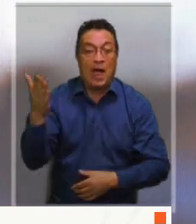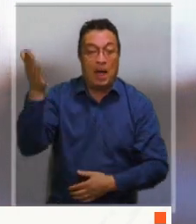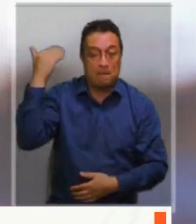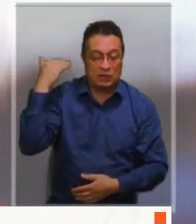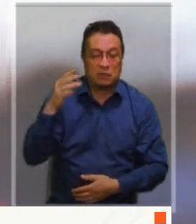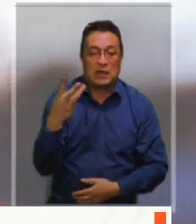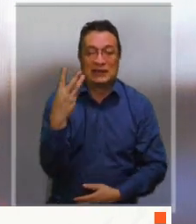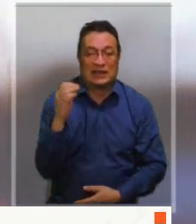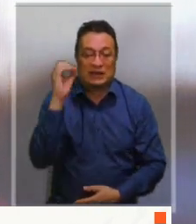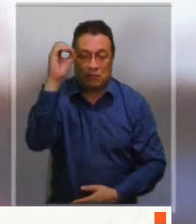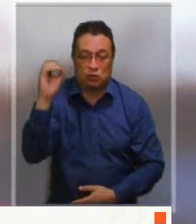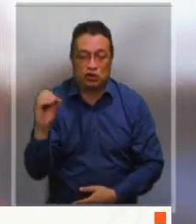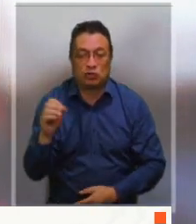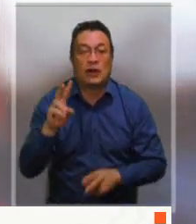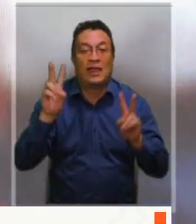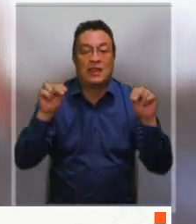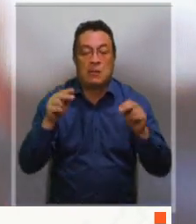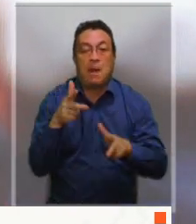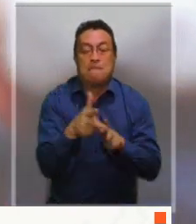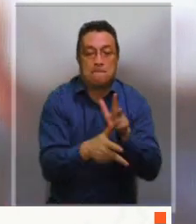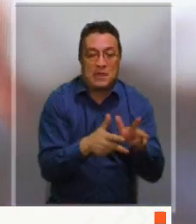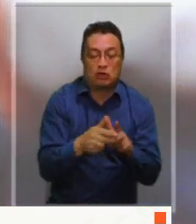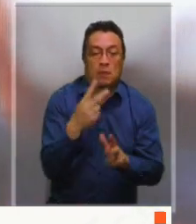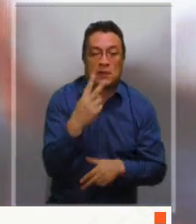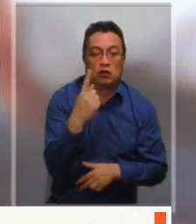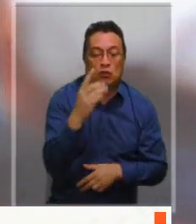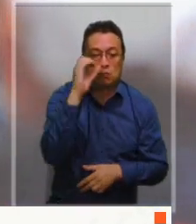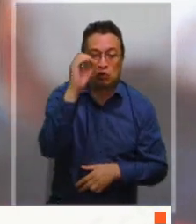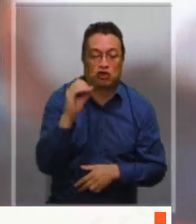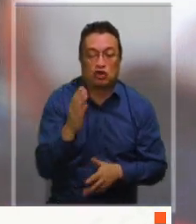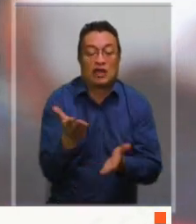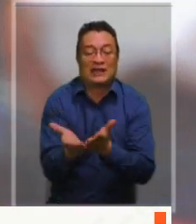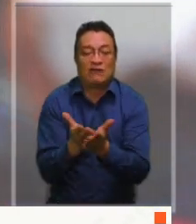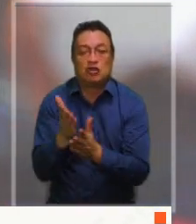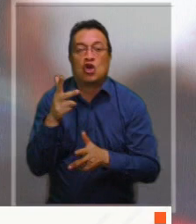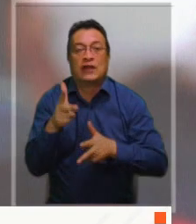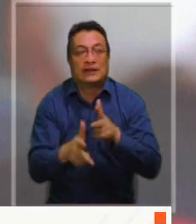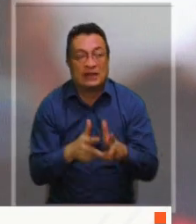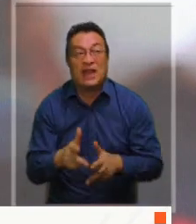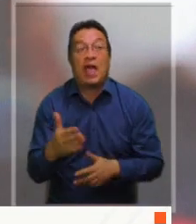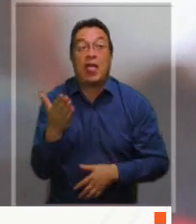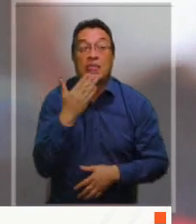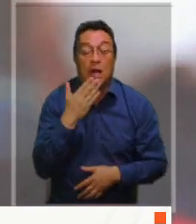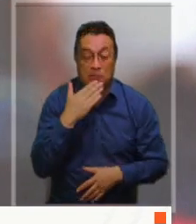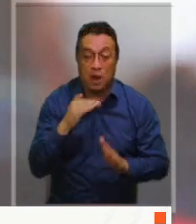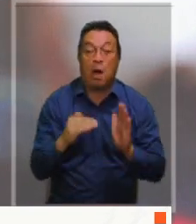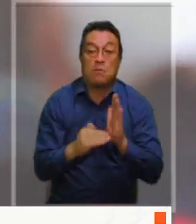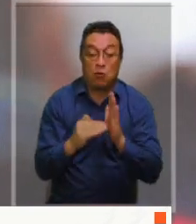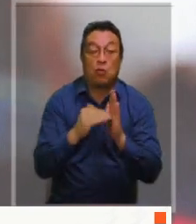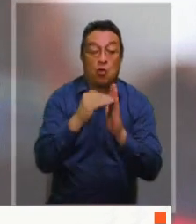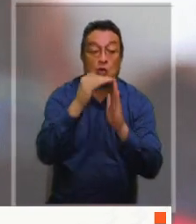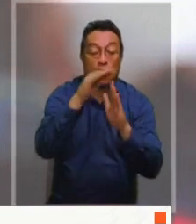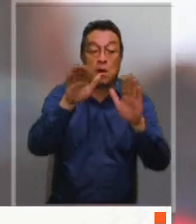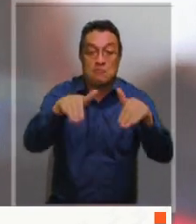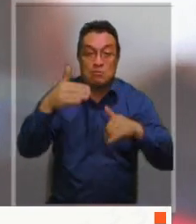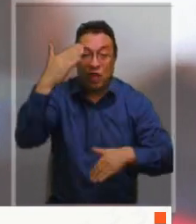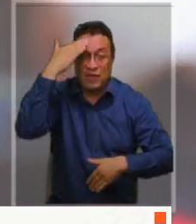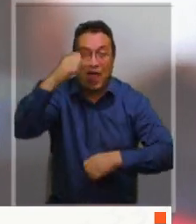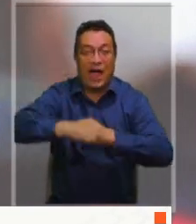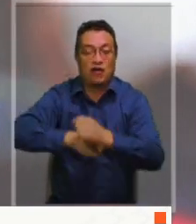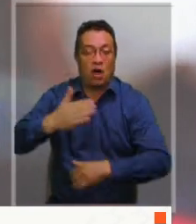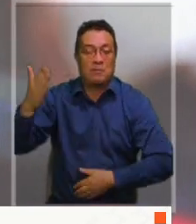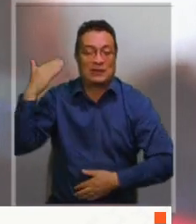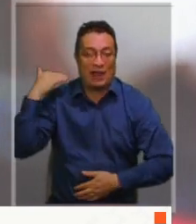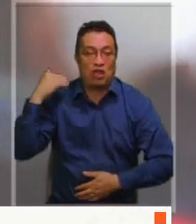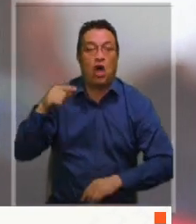un 30%, el caso de metro un 21%, los servicios de trenes, y que también marcan un aumento respecto al mismo día del año pasado, lo que habla de que